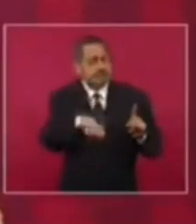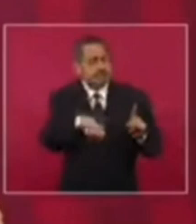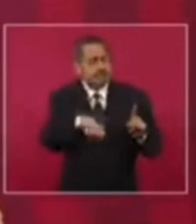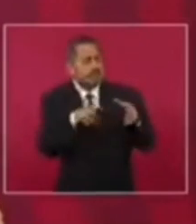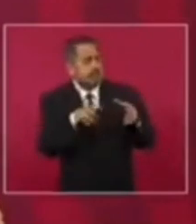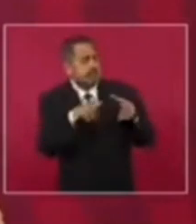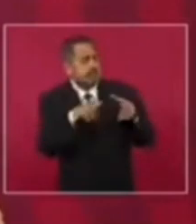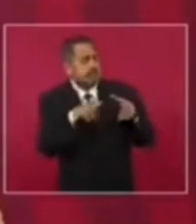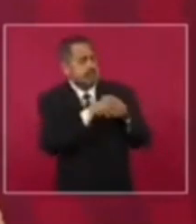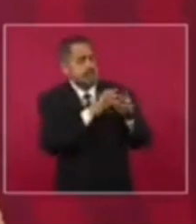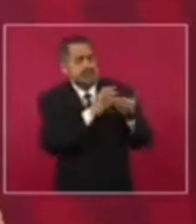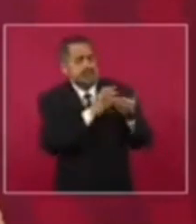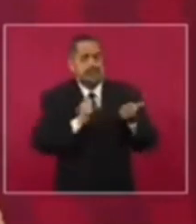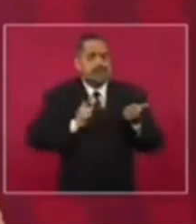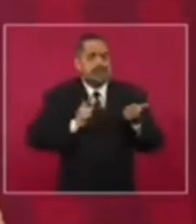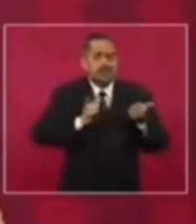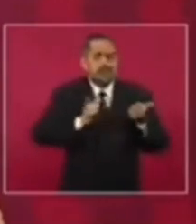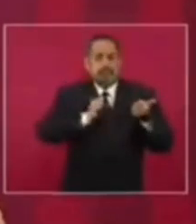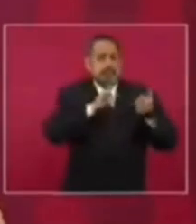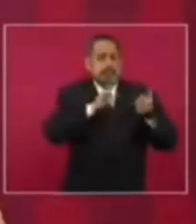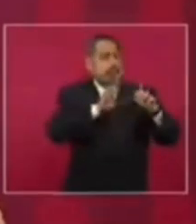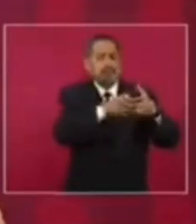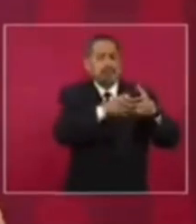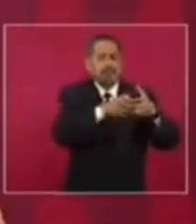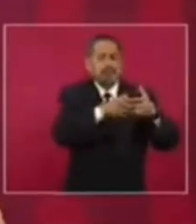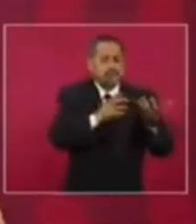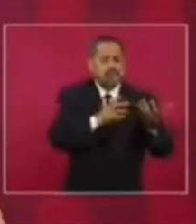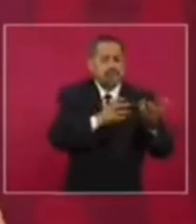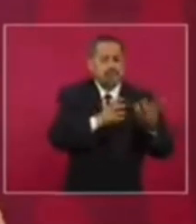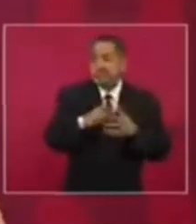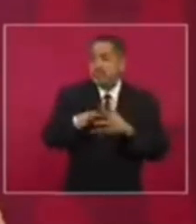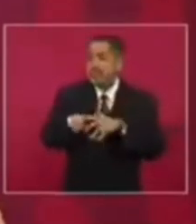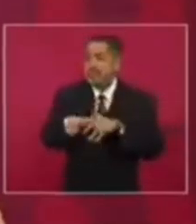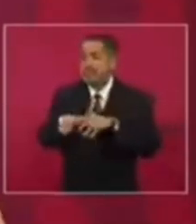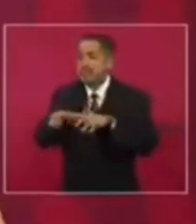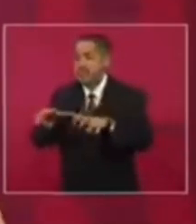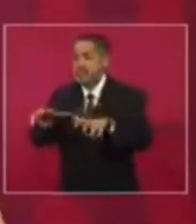los potentados, para las minorías,